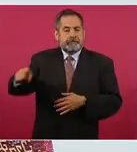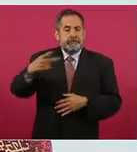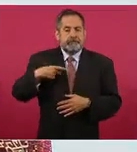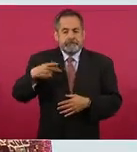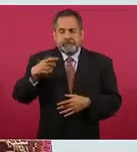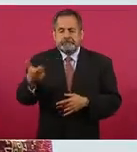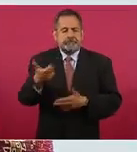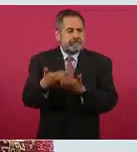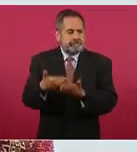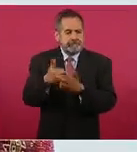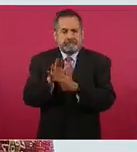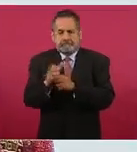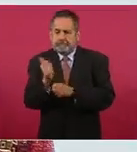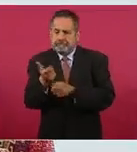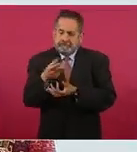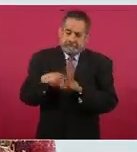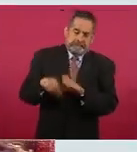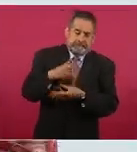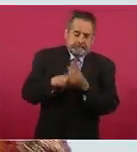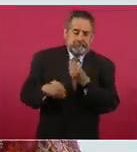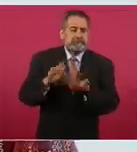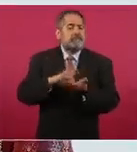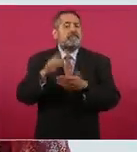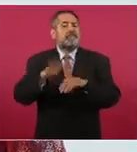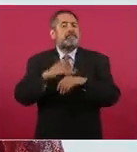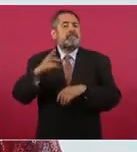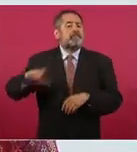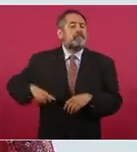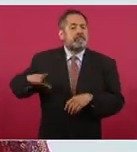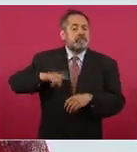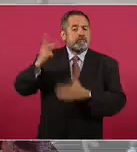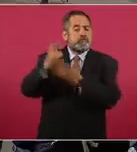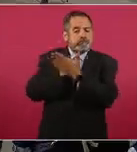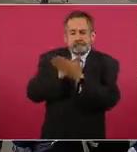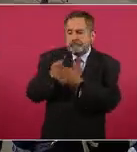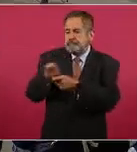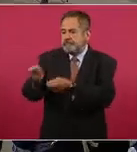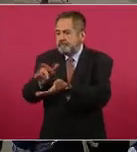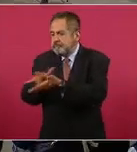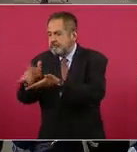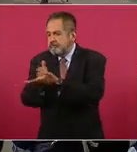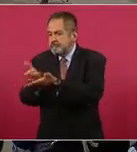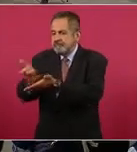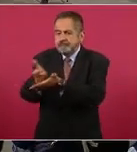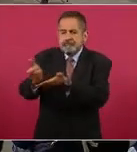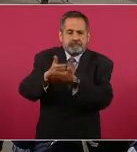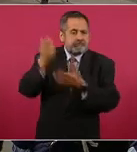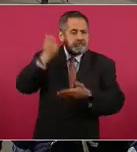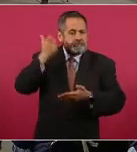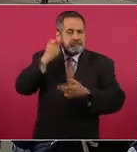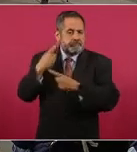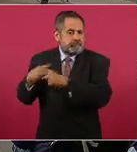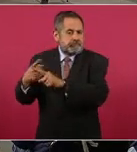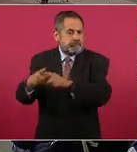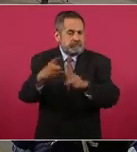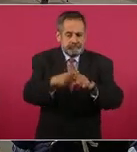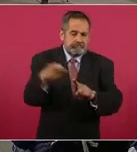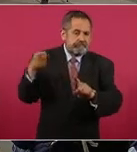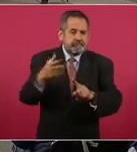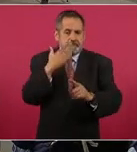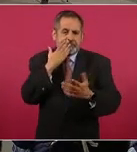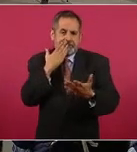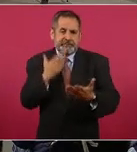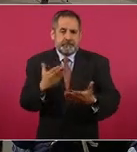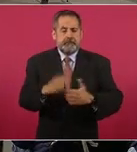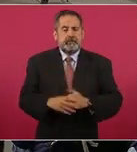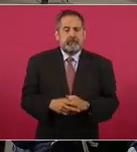para sobrevivir gracias a todos los programas que hubo, los programas sociales. La siguiente, por favor. Aquí vemos